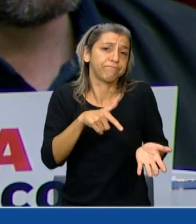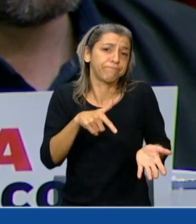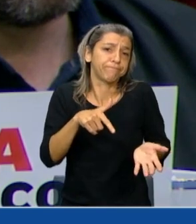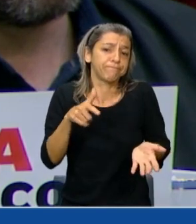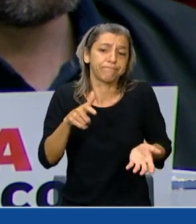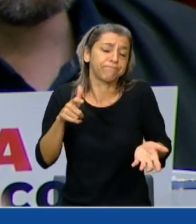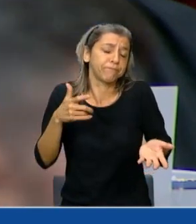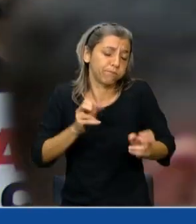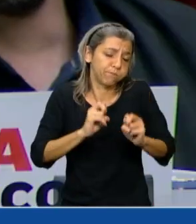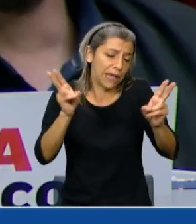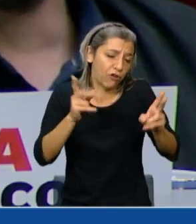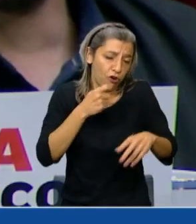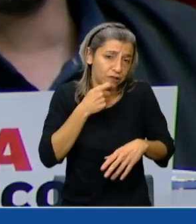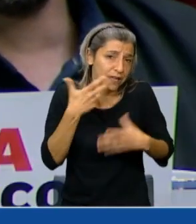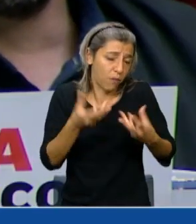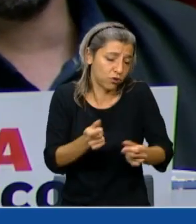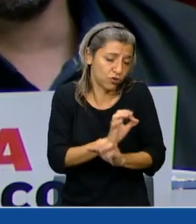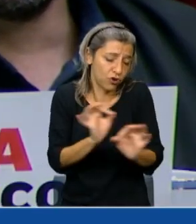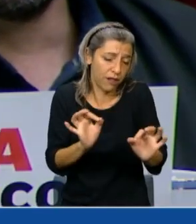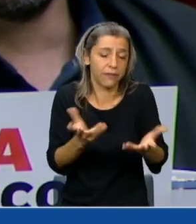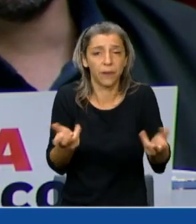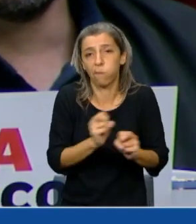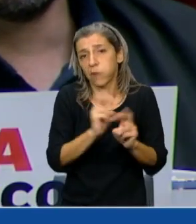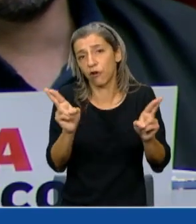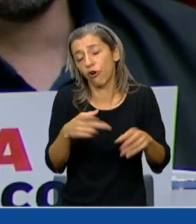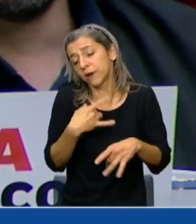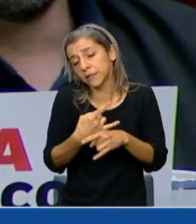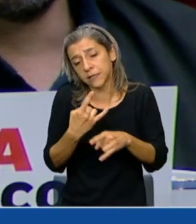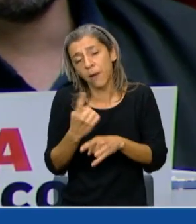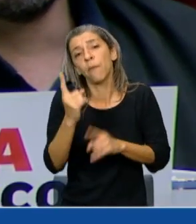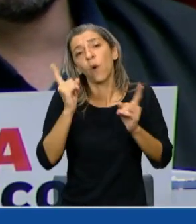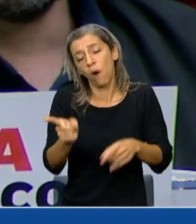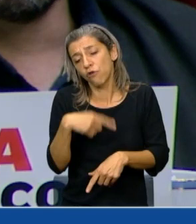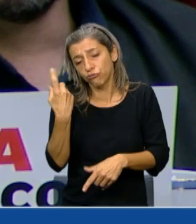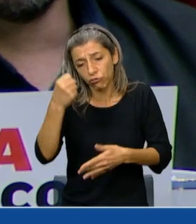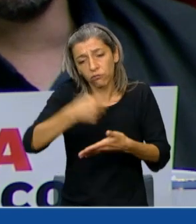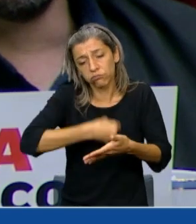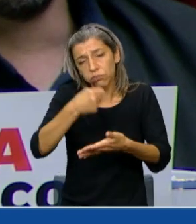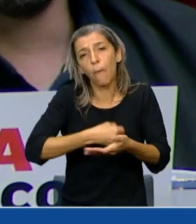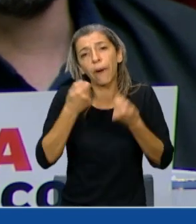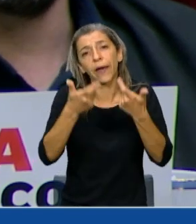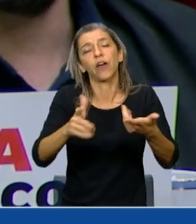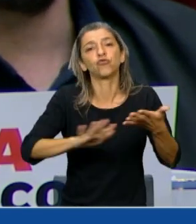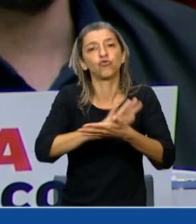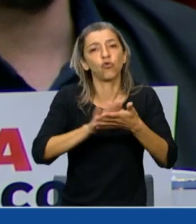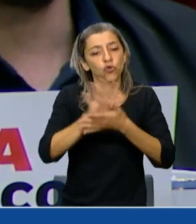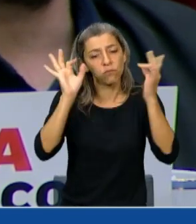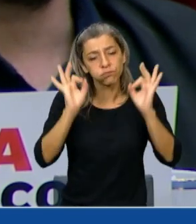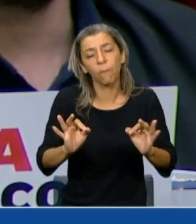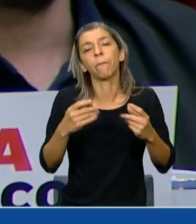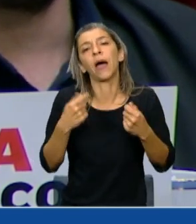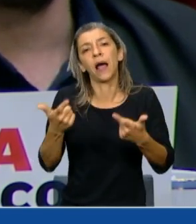peor. Así que siempre saliendo a organizarnos y a pelear por una verdadera solución al tema de la